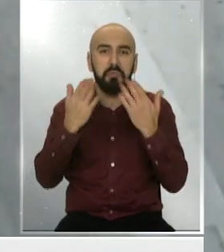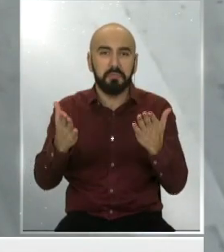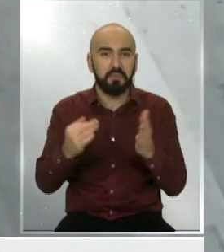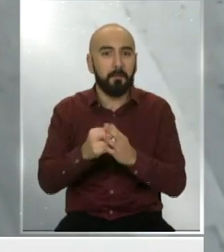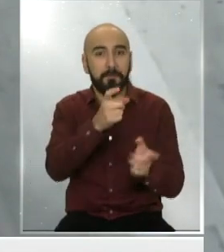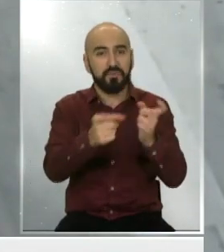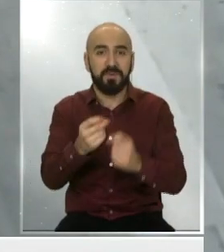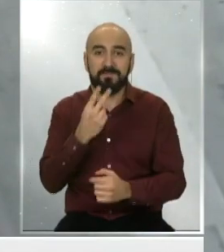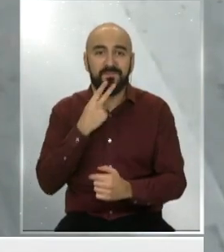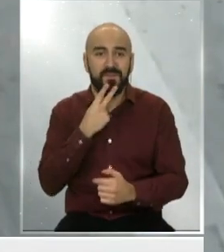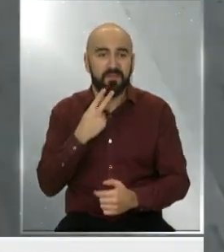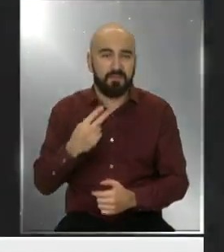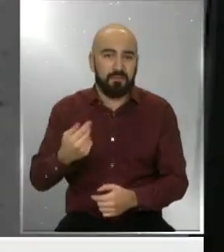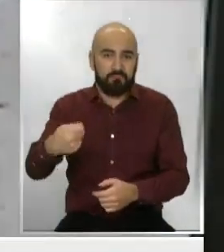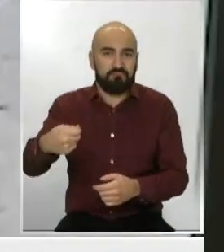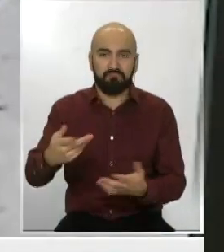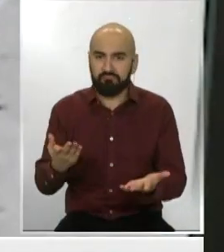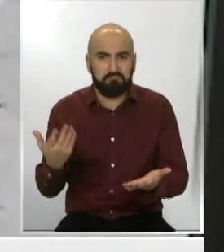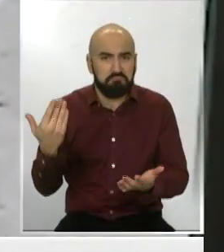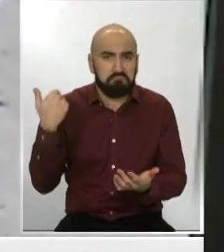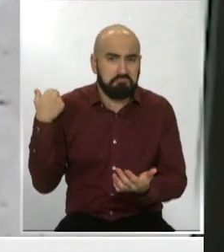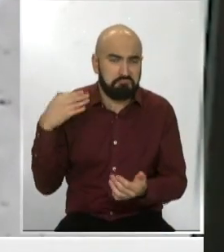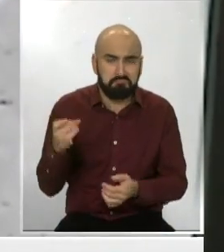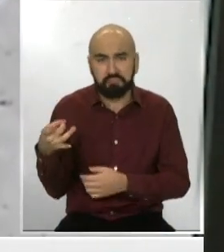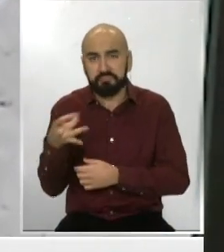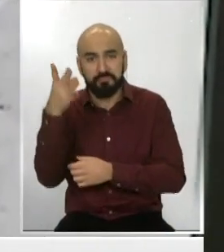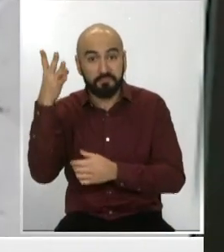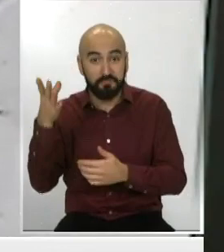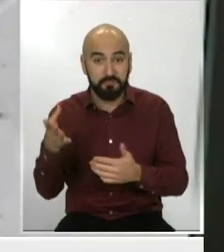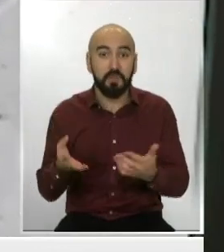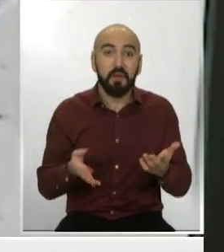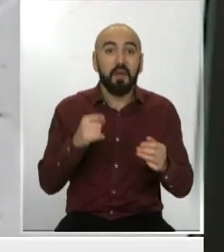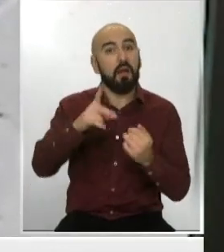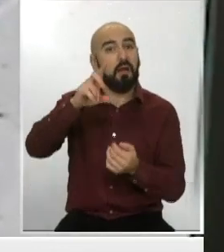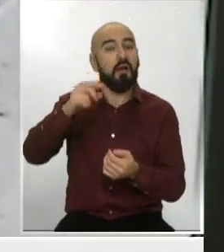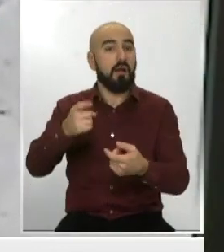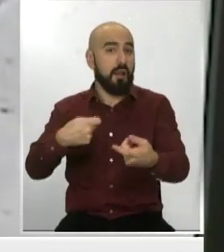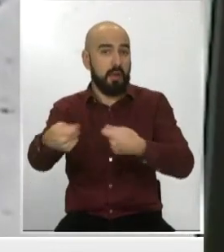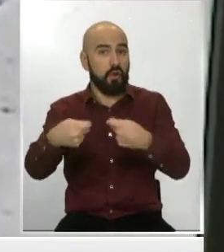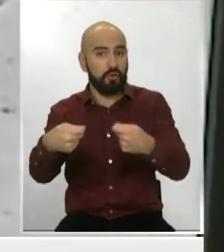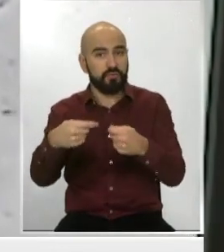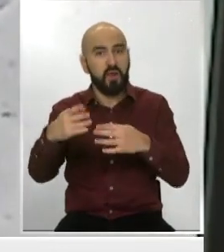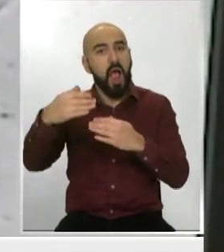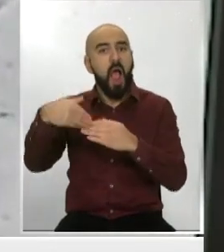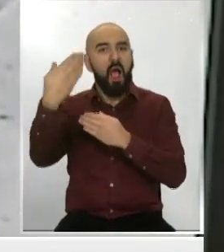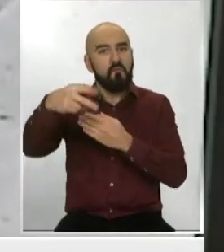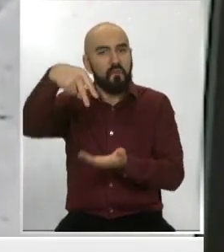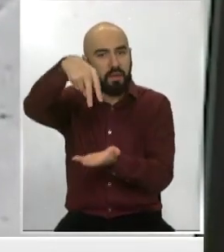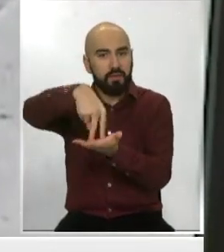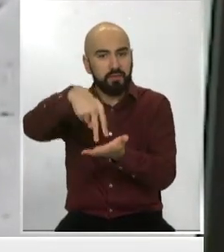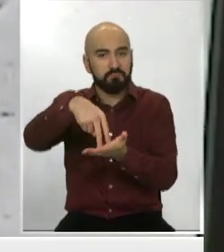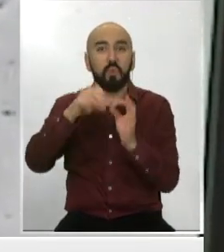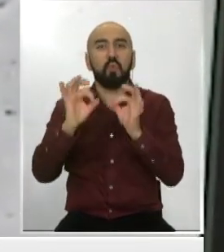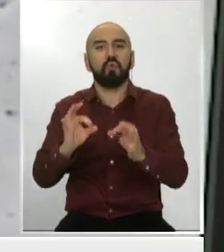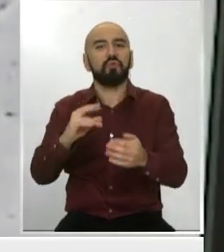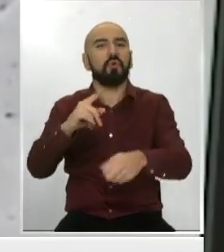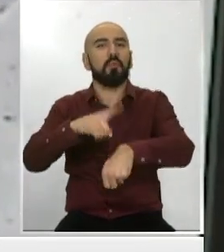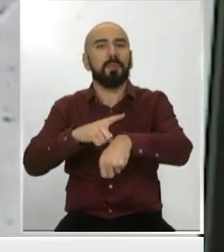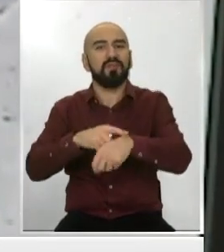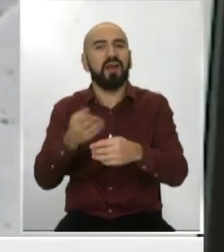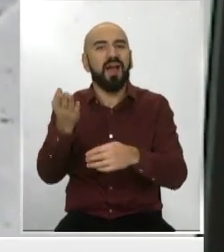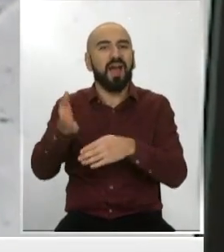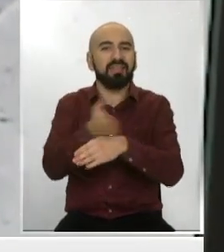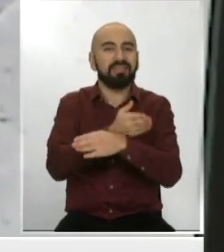las personas que se encontraban afuera de este local comercial durante la tarde de este martes. Momentos antes habían cometido un robo